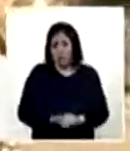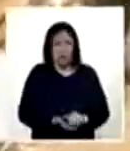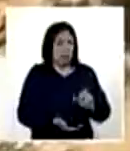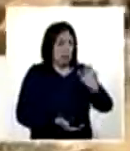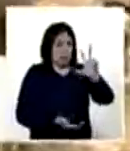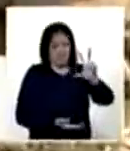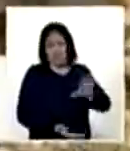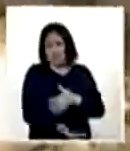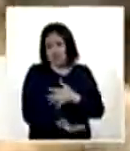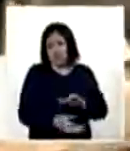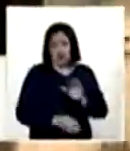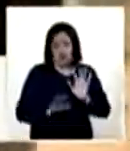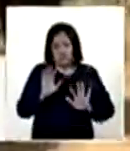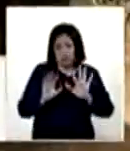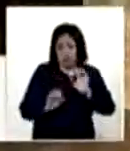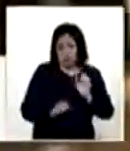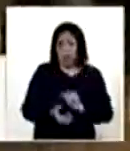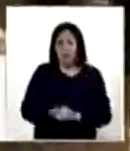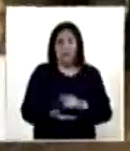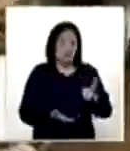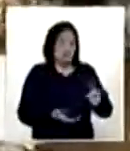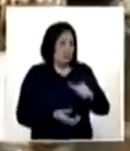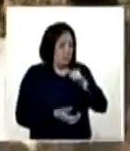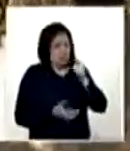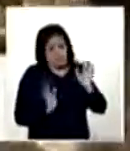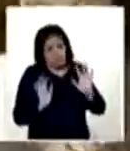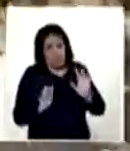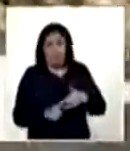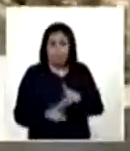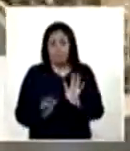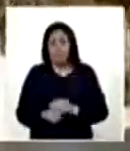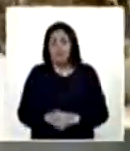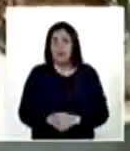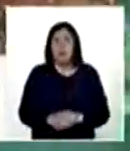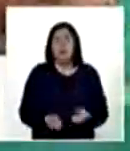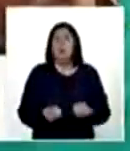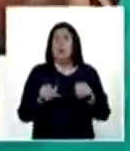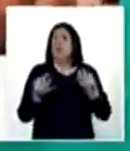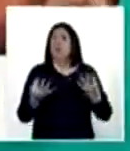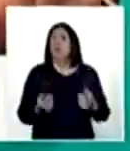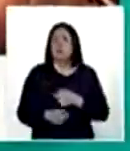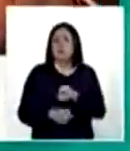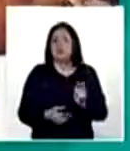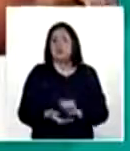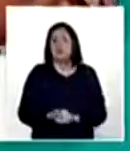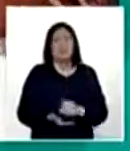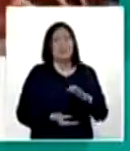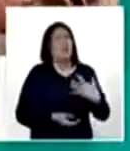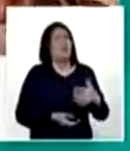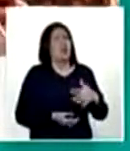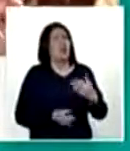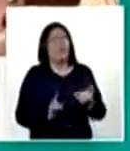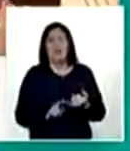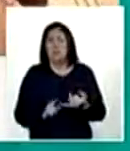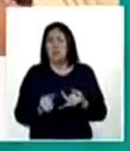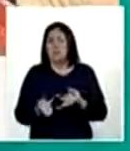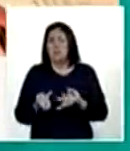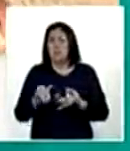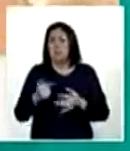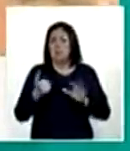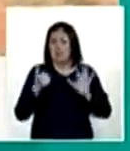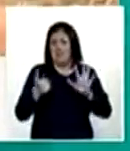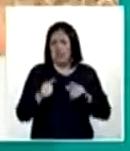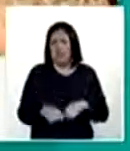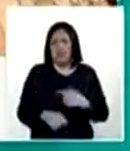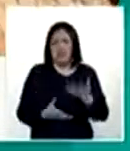15 soles. Y se necesita de Yapaita. ¿Ya cuántas van tocando? A ver. Ya estamos ya como 6 canciones más o